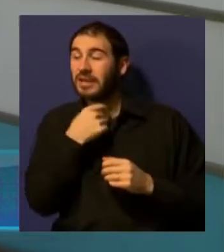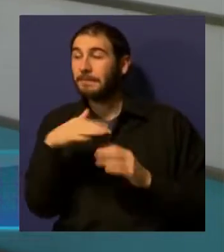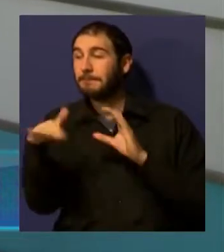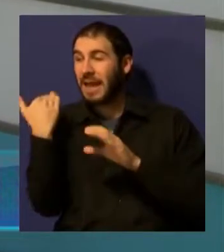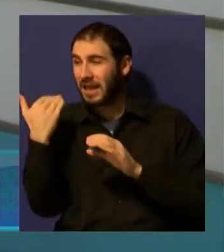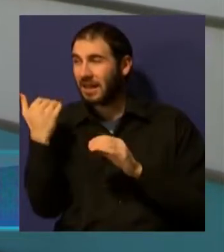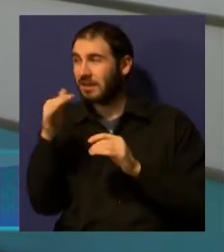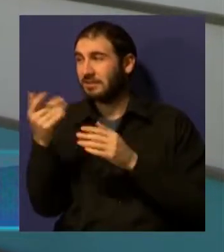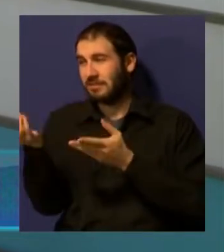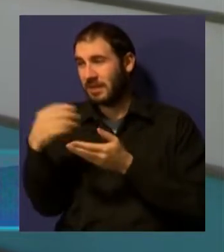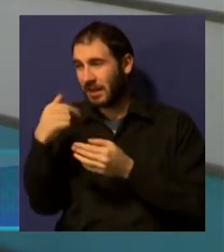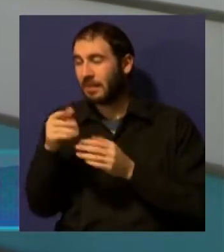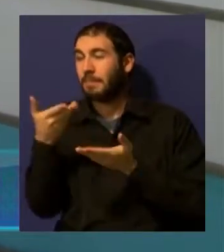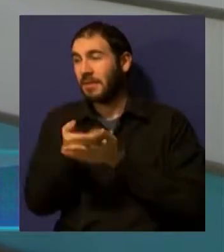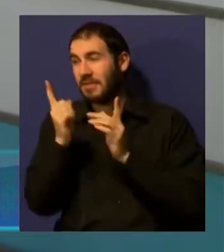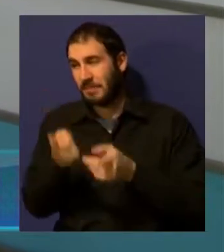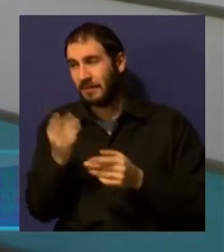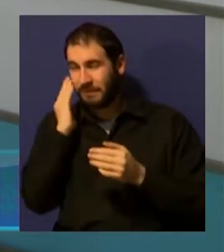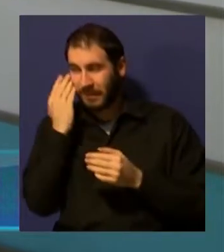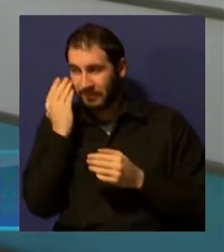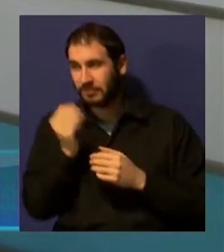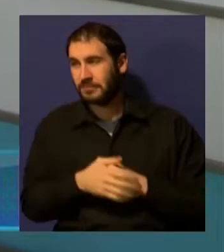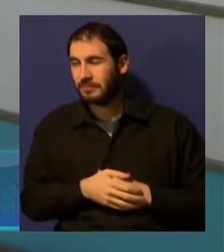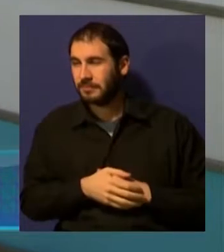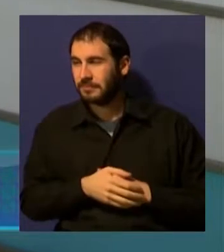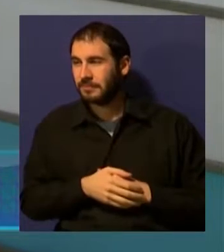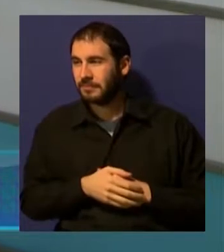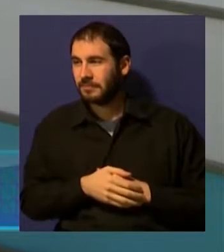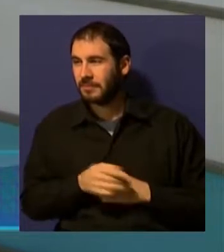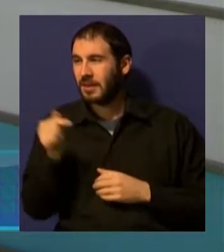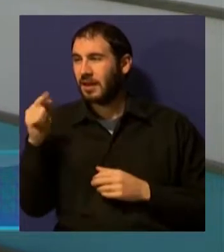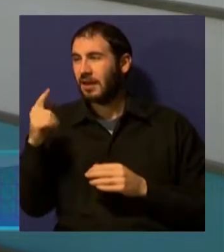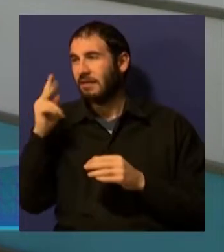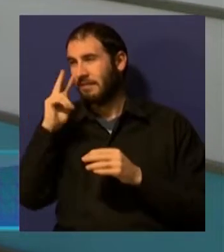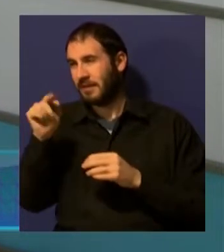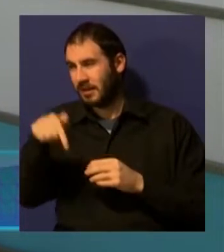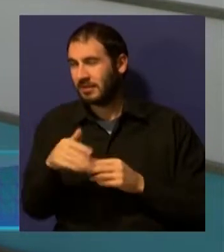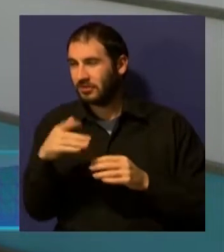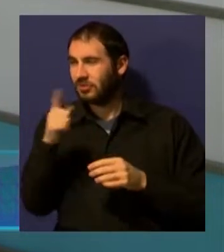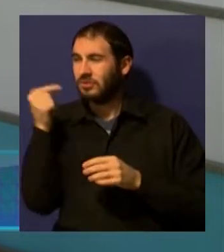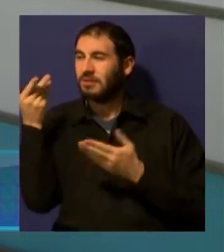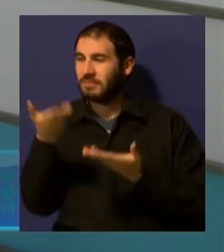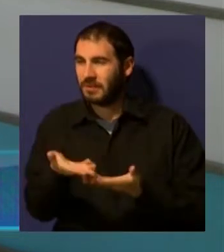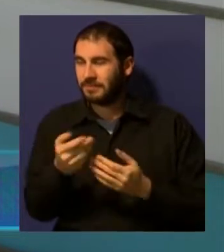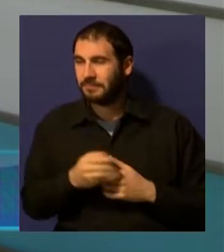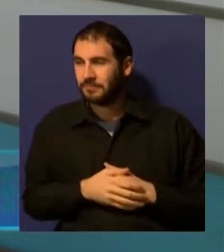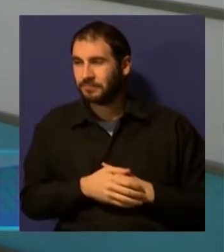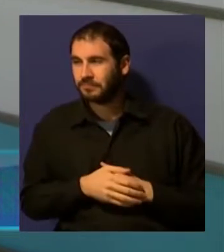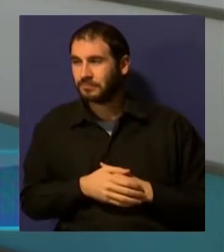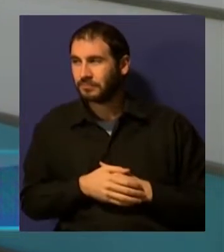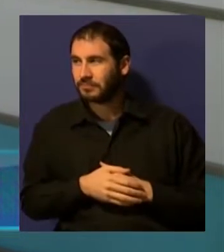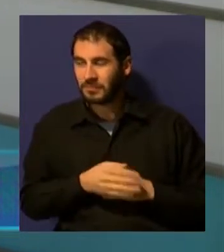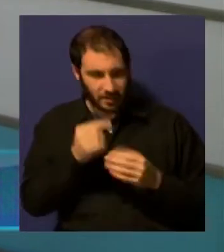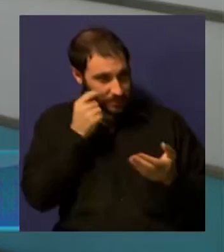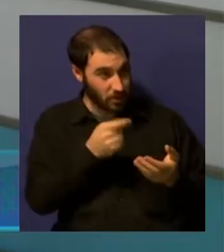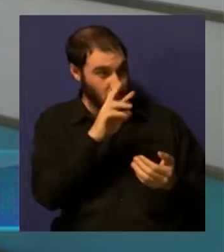Marco, que lo dejó recién acá, pueden pedirlo a través de las redes sociales. Exacto. Allí lo pueden ver, solamente se lo vamos a poder proporcionar por ese mail. El microscopio